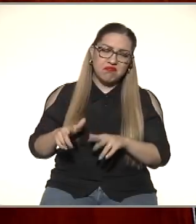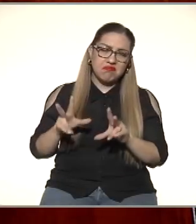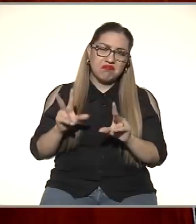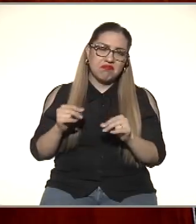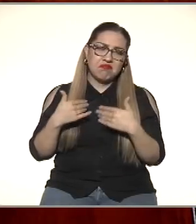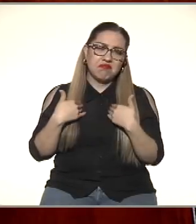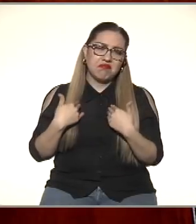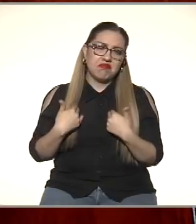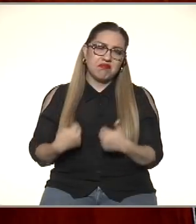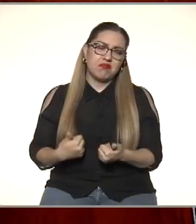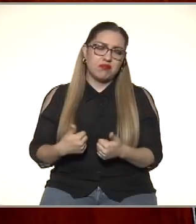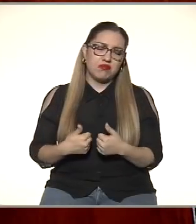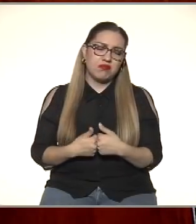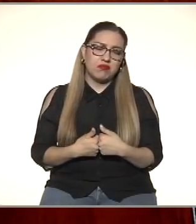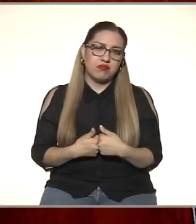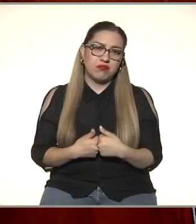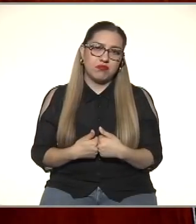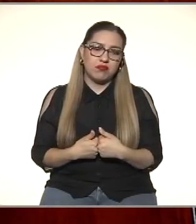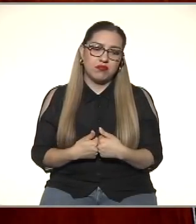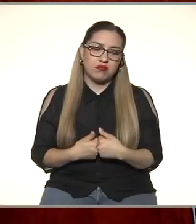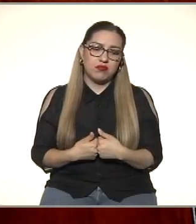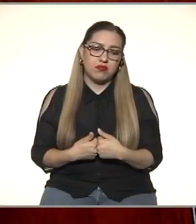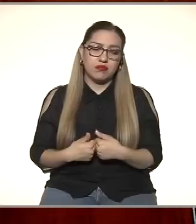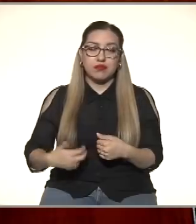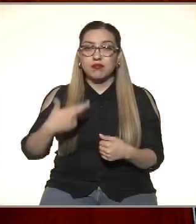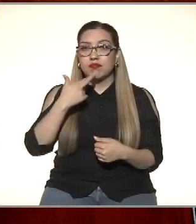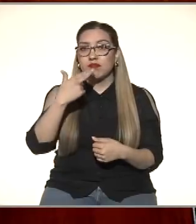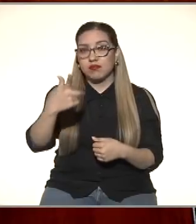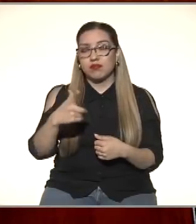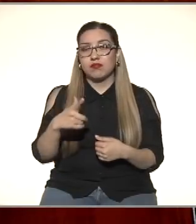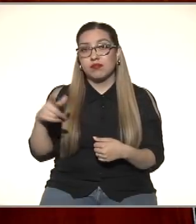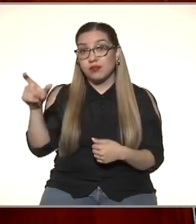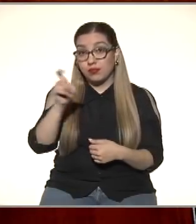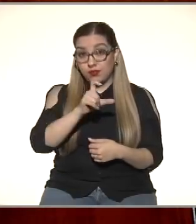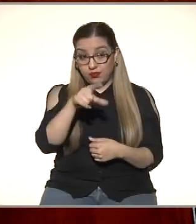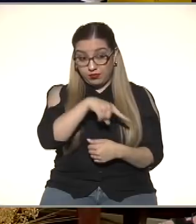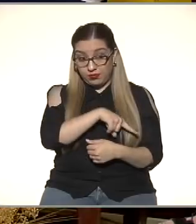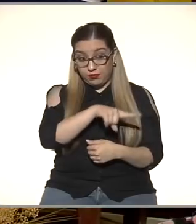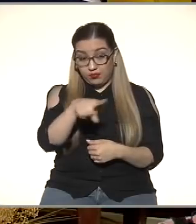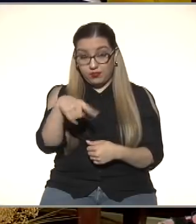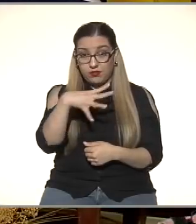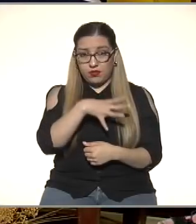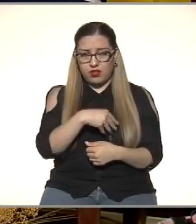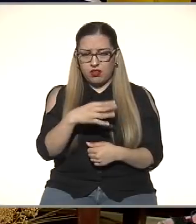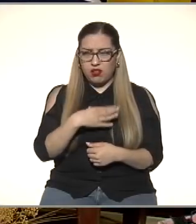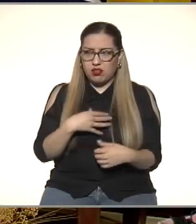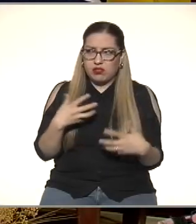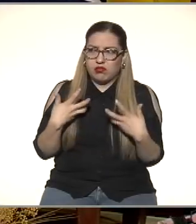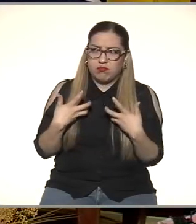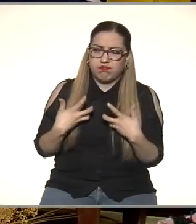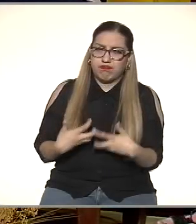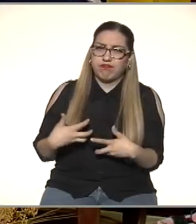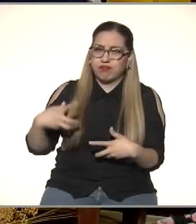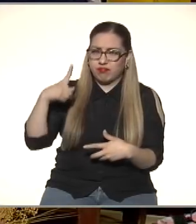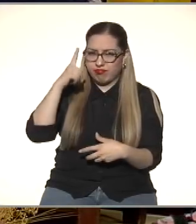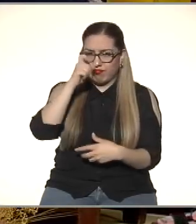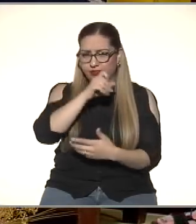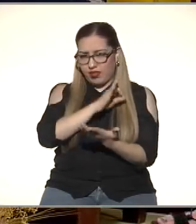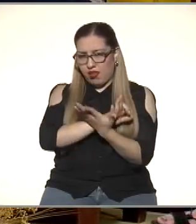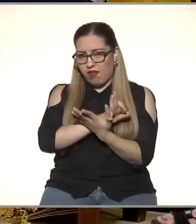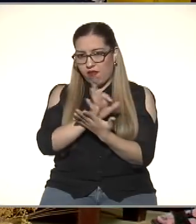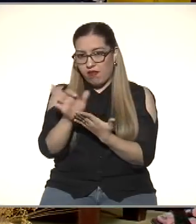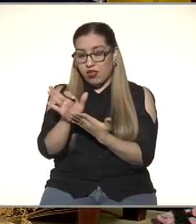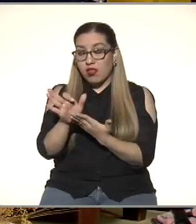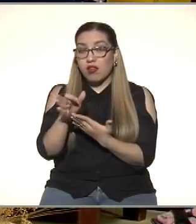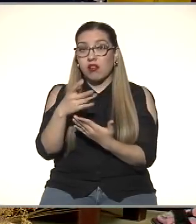justificación. Sí. ¿Sí? Entonces es complicado. Entonces los hijos, cuando en ese primer momento ellos también lo viven, un golpe, ¿sí? Si no se